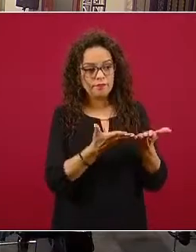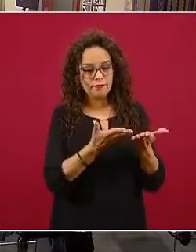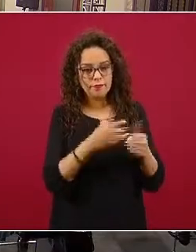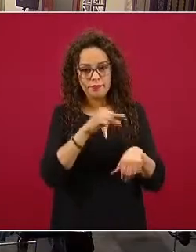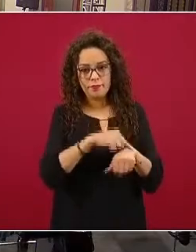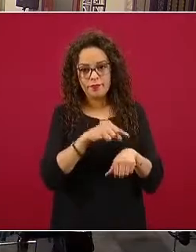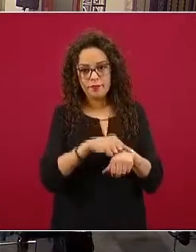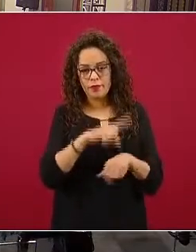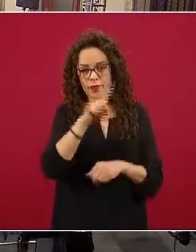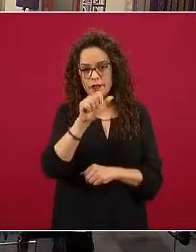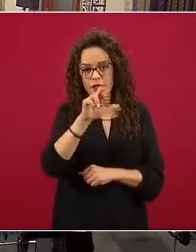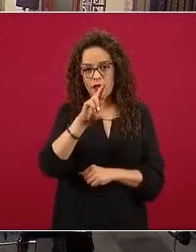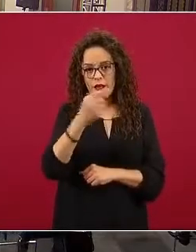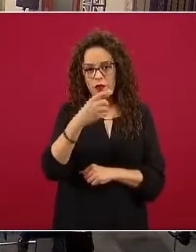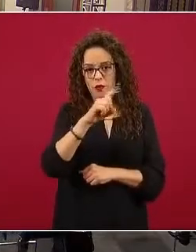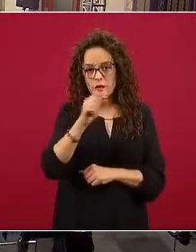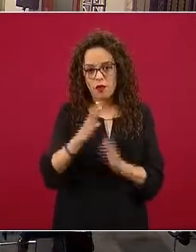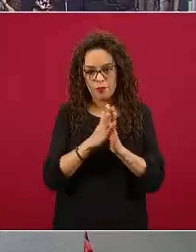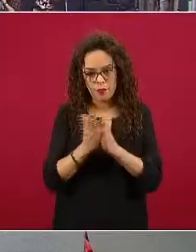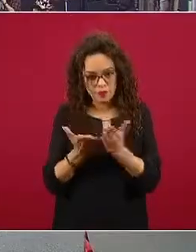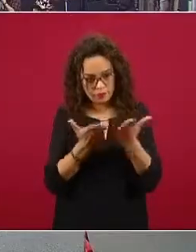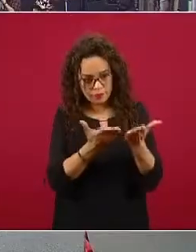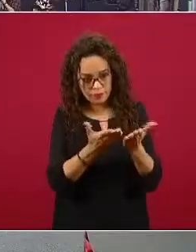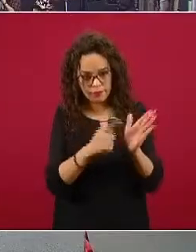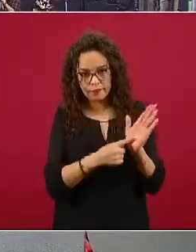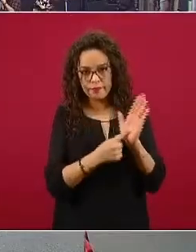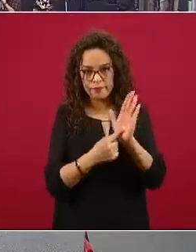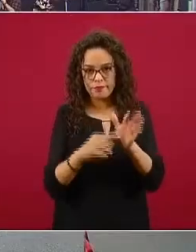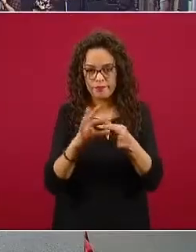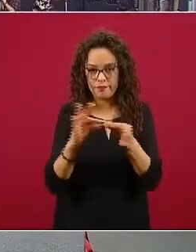Jiménez, si es tan amable de presentar.